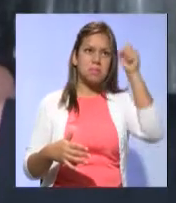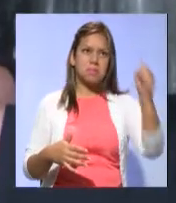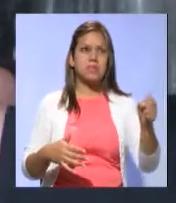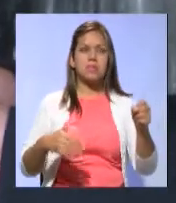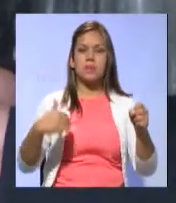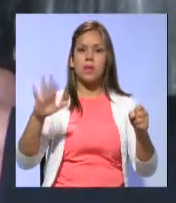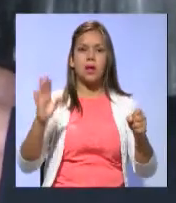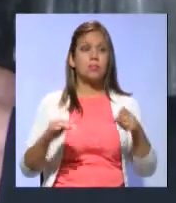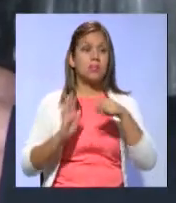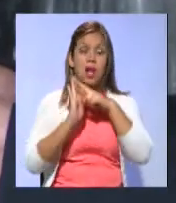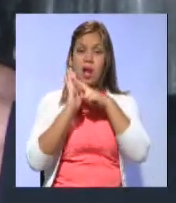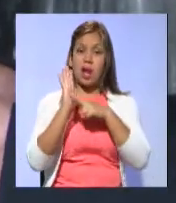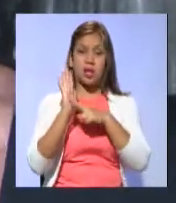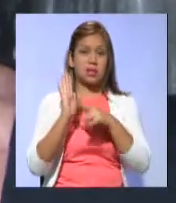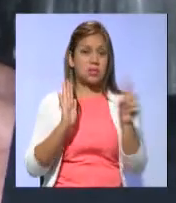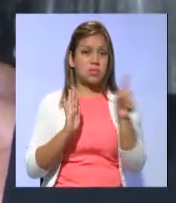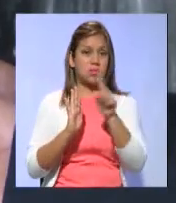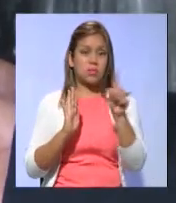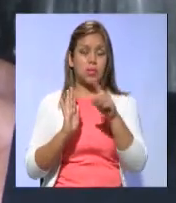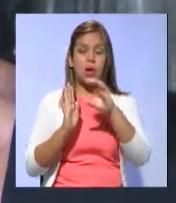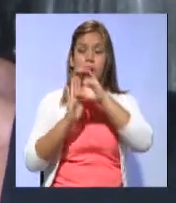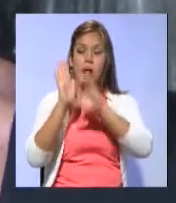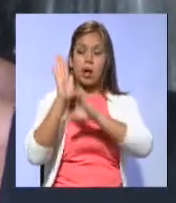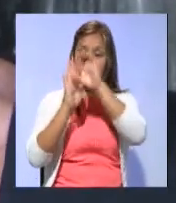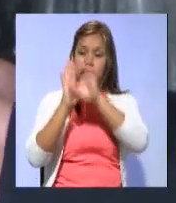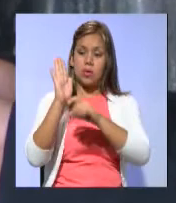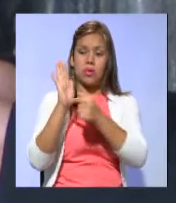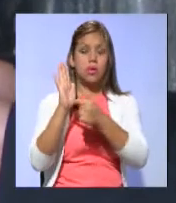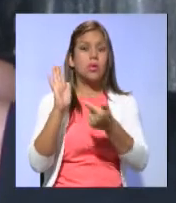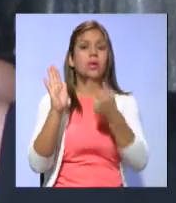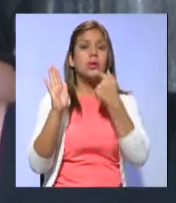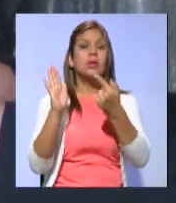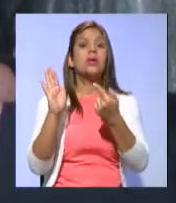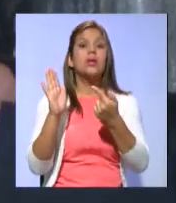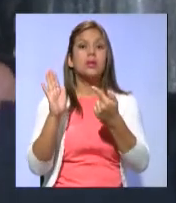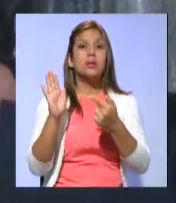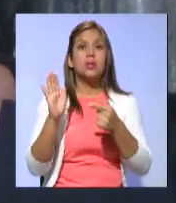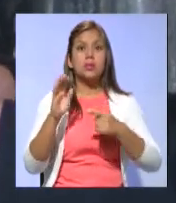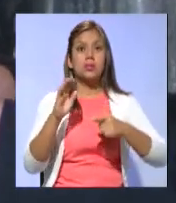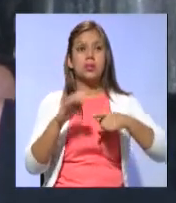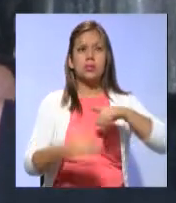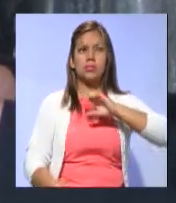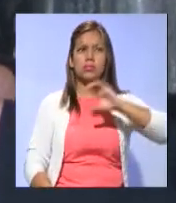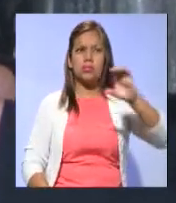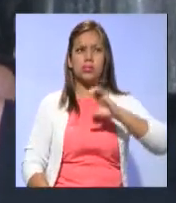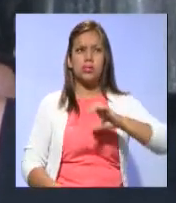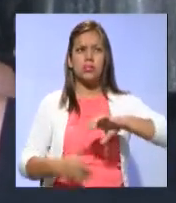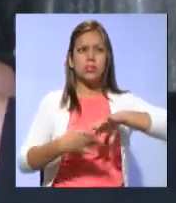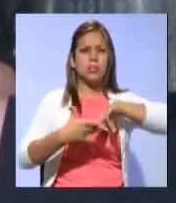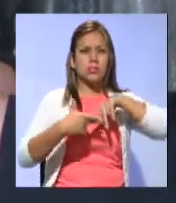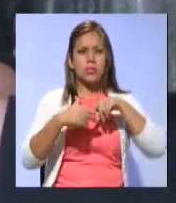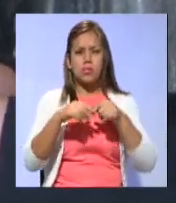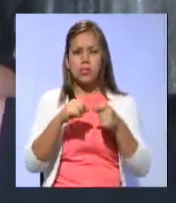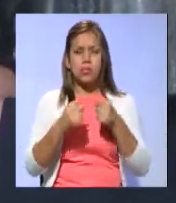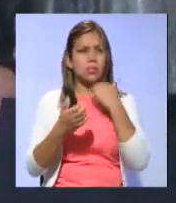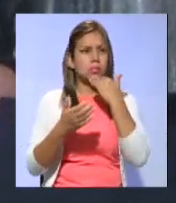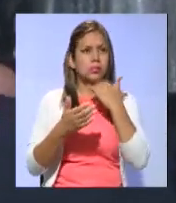no reúne requisitos. La Constitución no dice que por una acusación de enriquecimiento ilícito